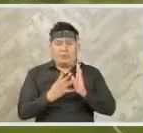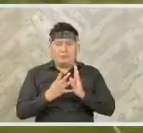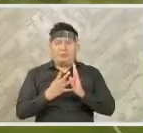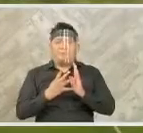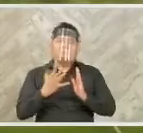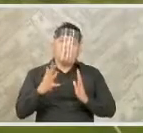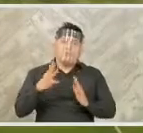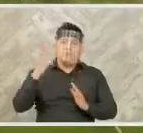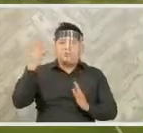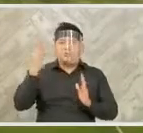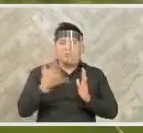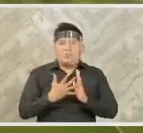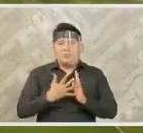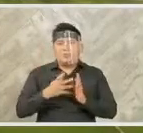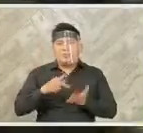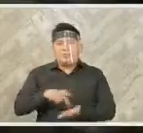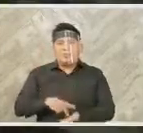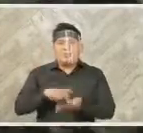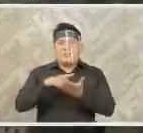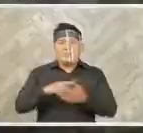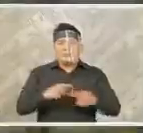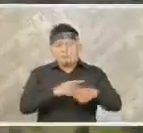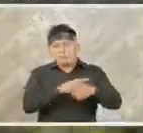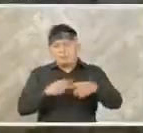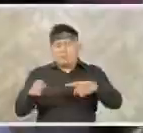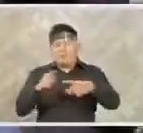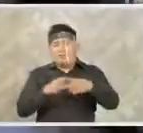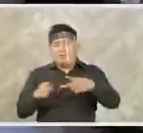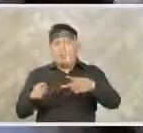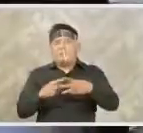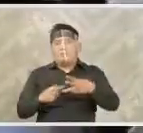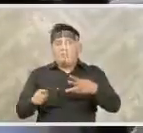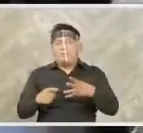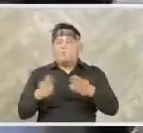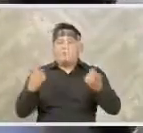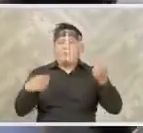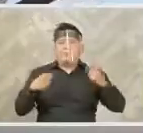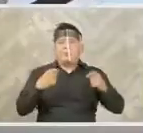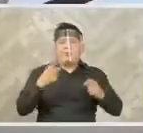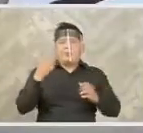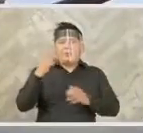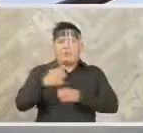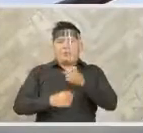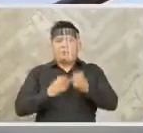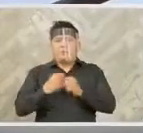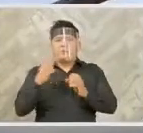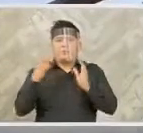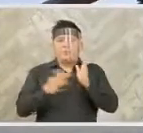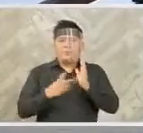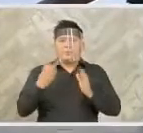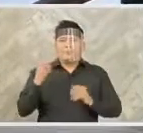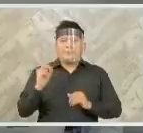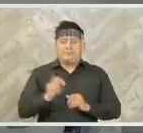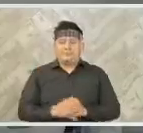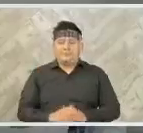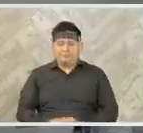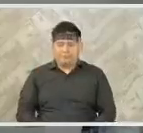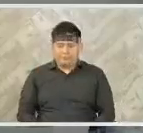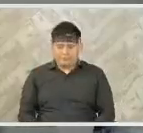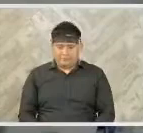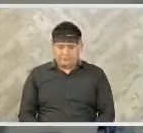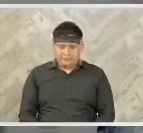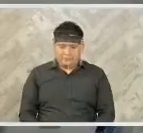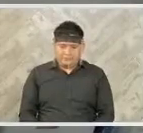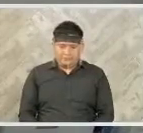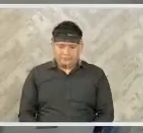a 5.000 kilos semanales se transaron de esa manera directa durante el 2020 semanalmente. Yo